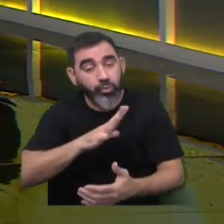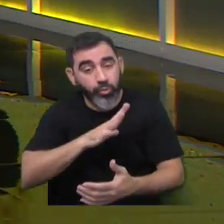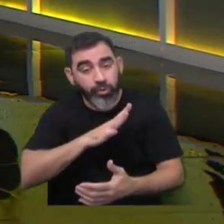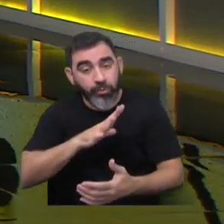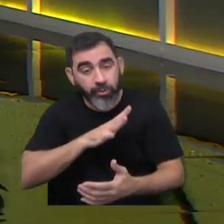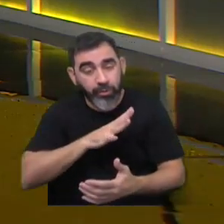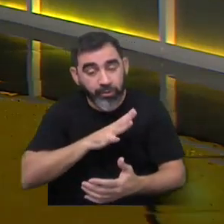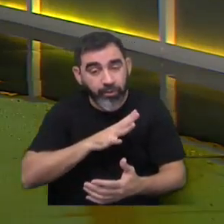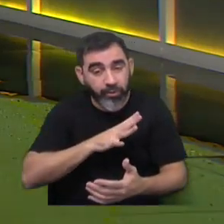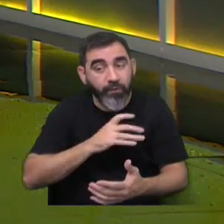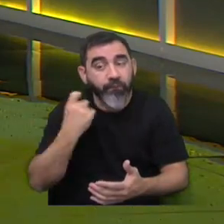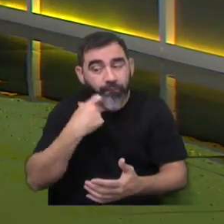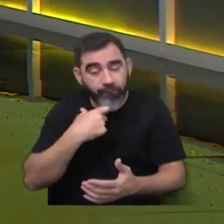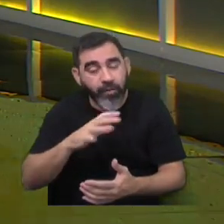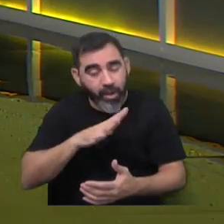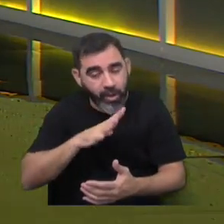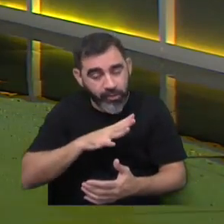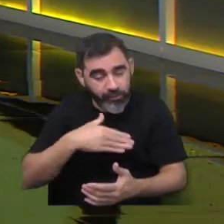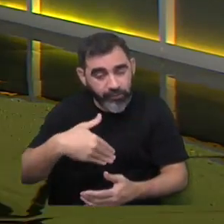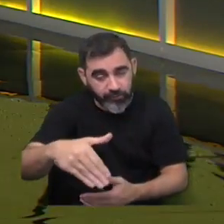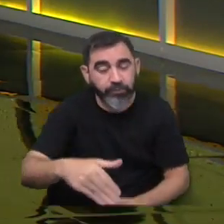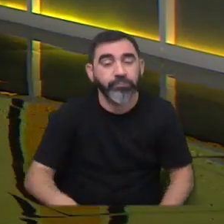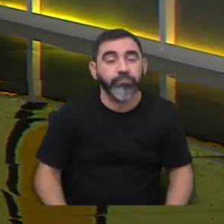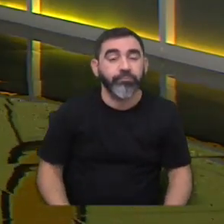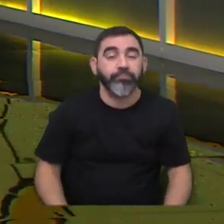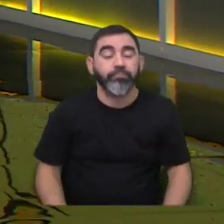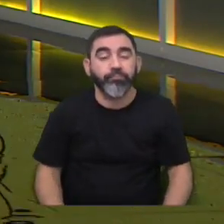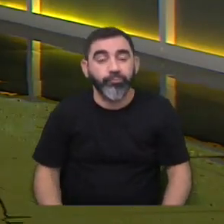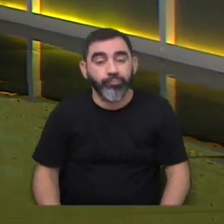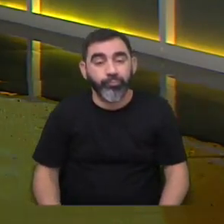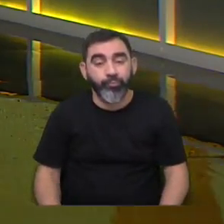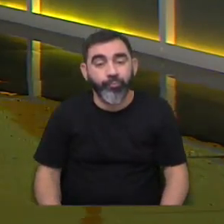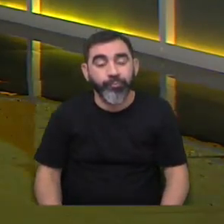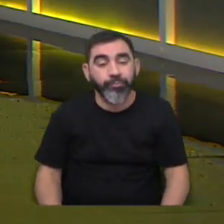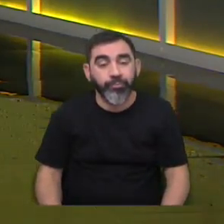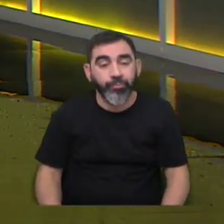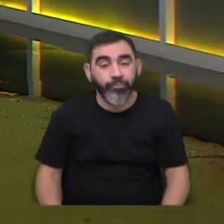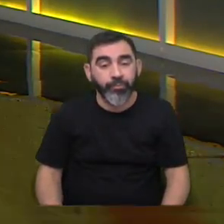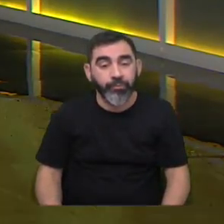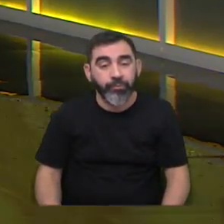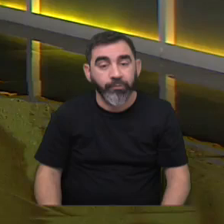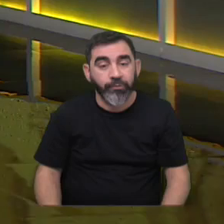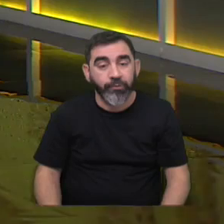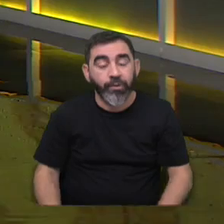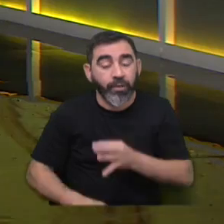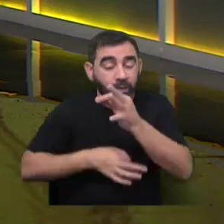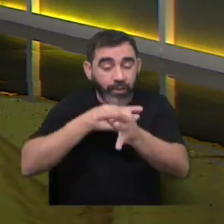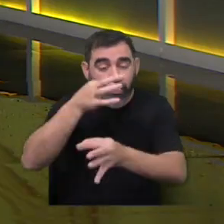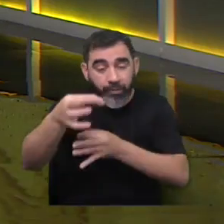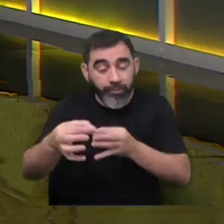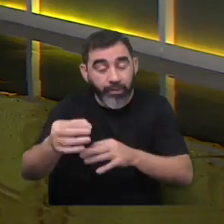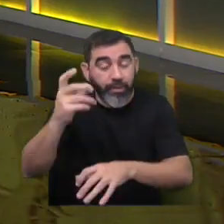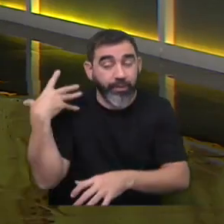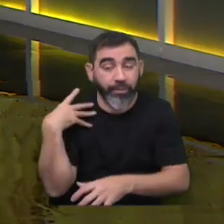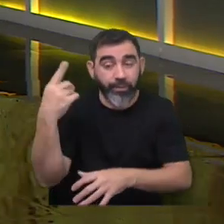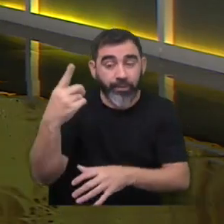una importante dispersión y que se aspira a que empiece a funcionar de una manera más organizada. ¿Por qué? Bueno, lo va a explicar ahora quién es el